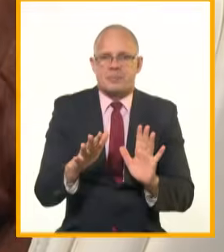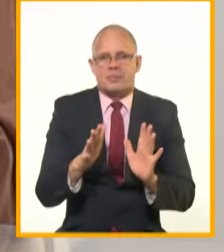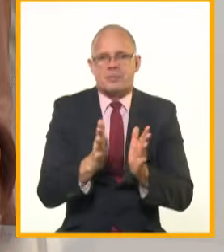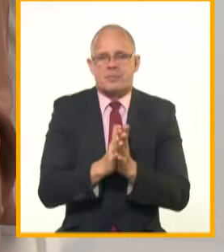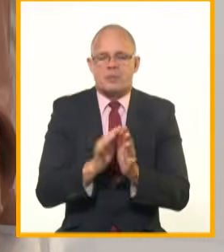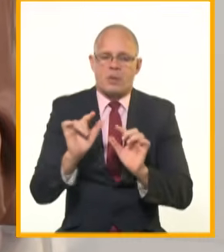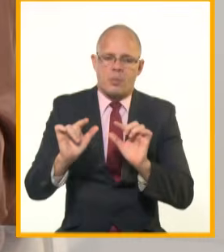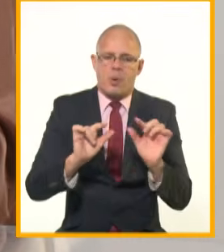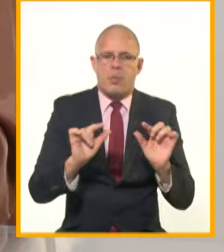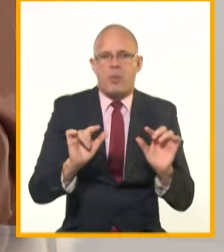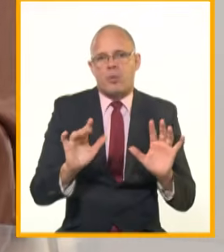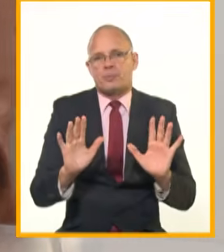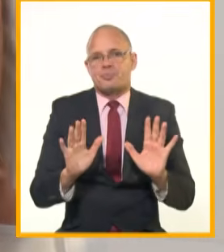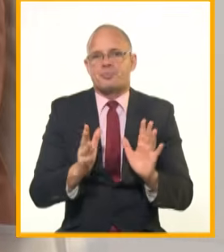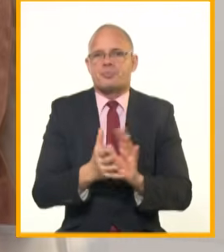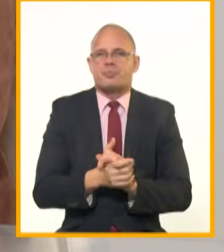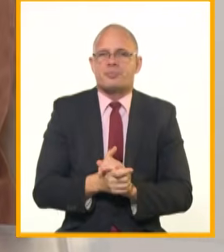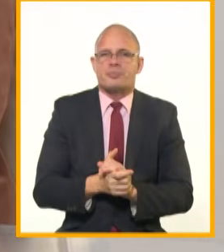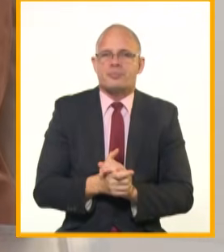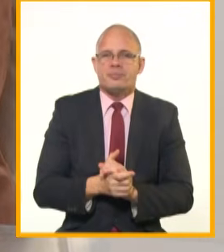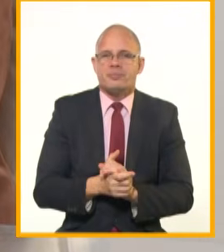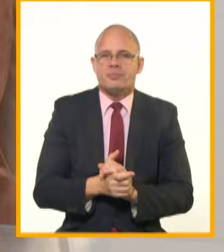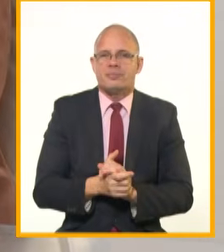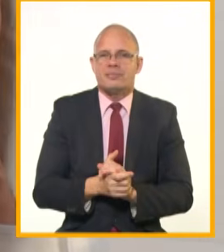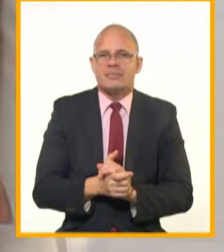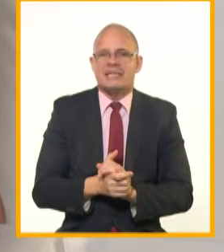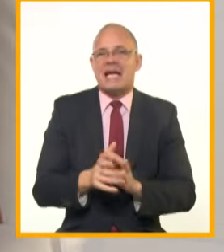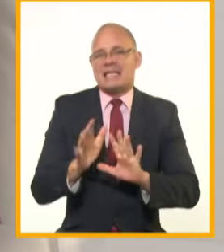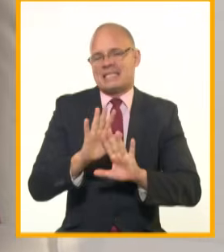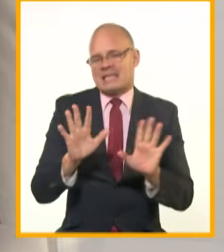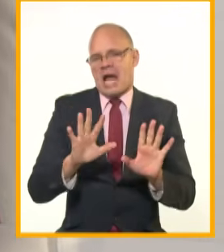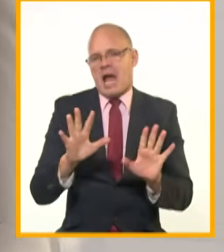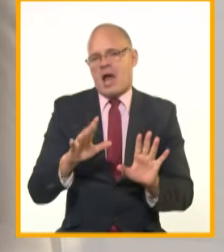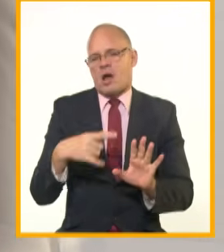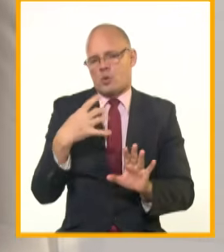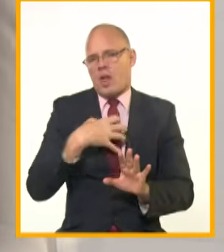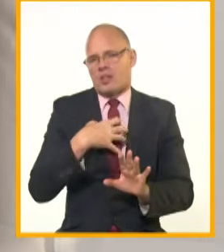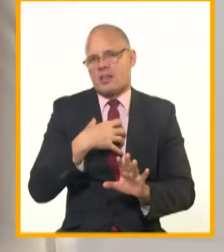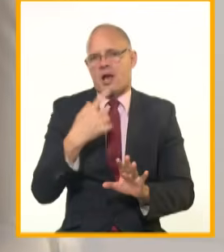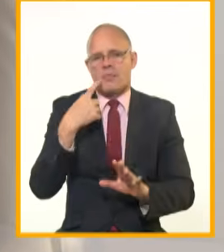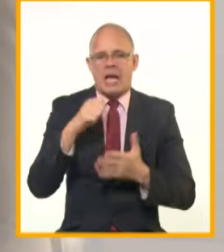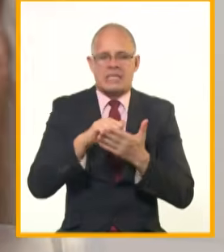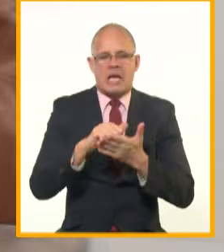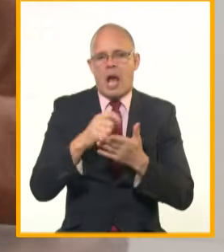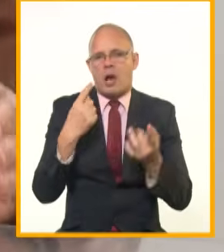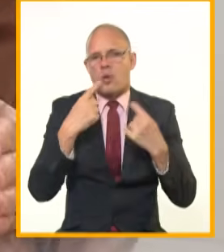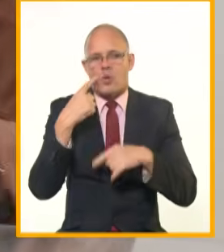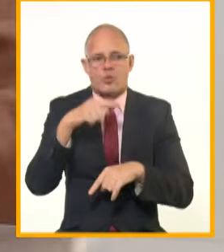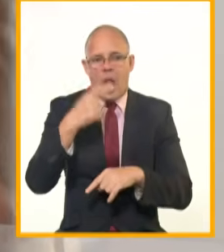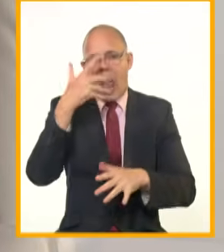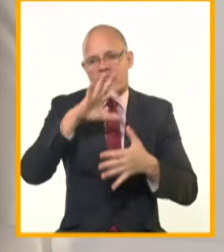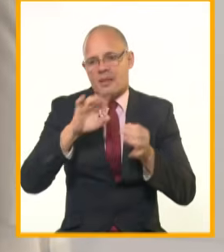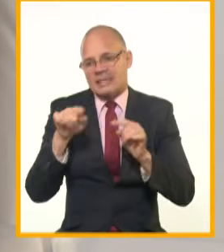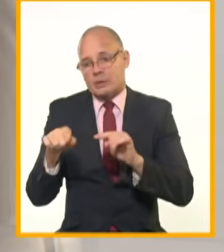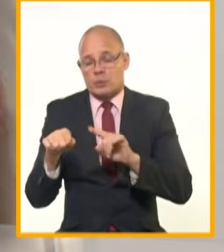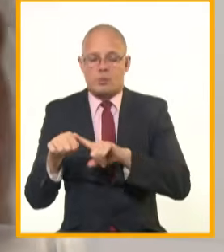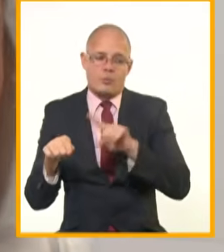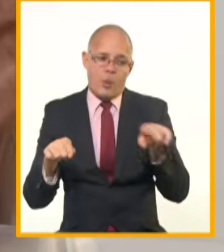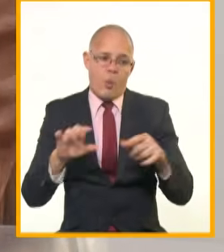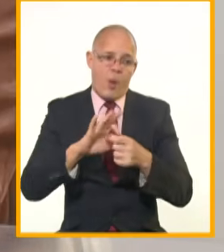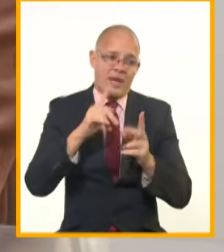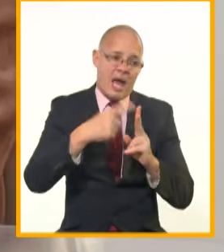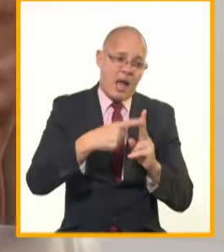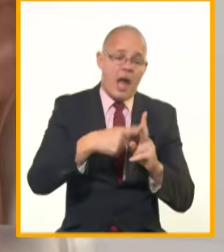4 hospitales en la capital. Exacto. Nosotros tenemos servicios que tienes que moverlo de Artemisa para Guanajay, de Artemisa para San